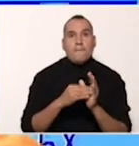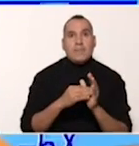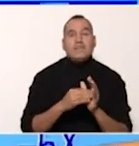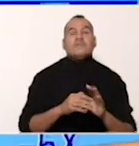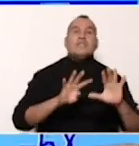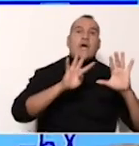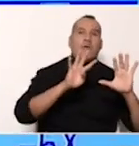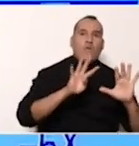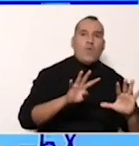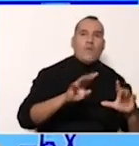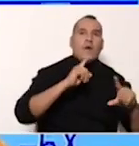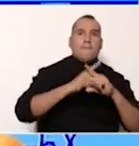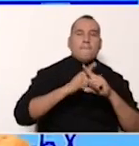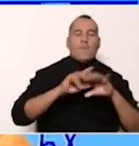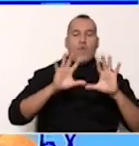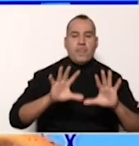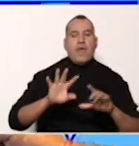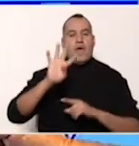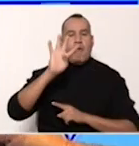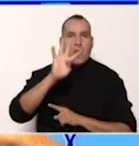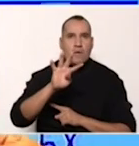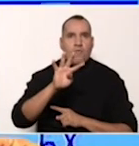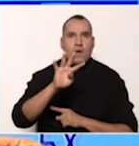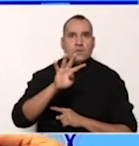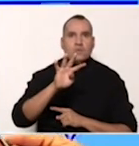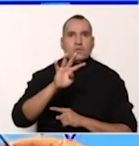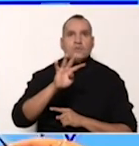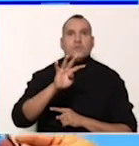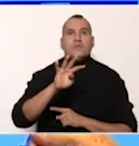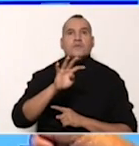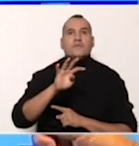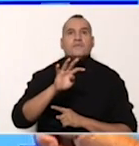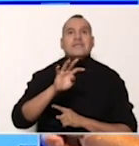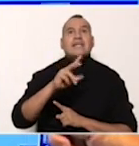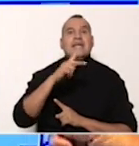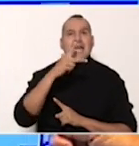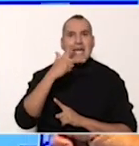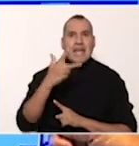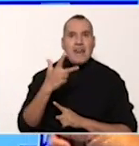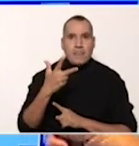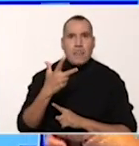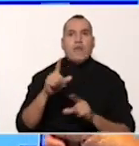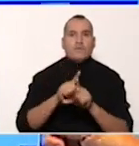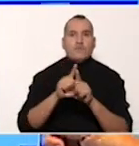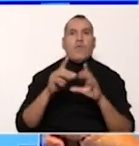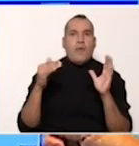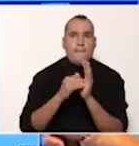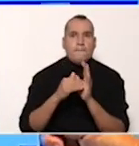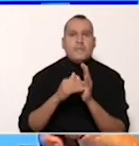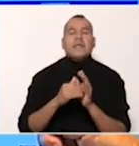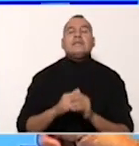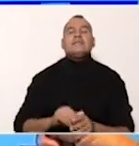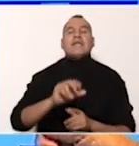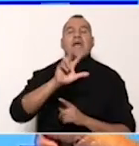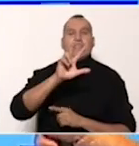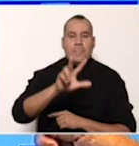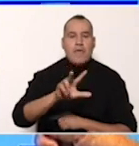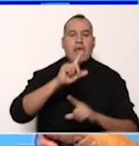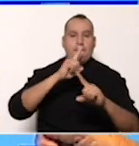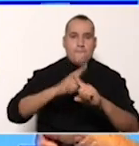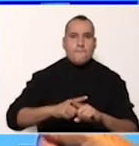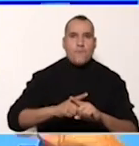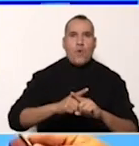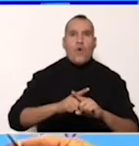1000. 9 por 10 a la 4, más 3 que ocupa